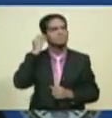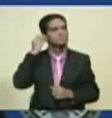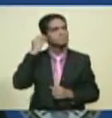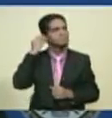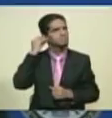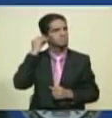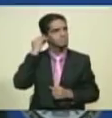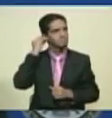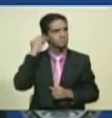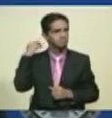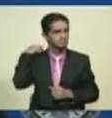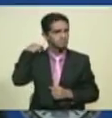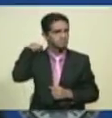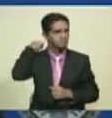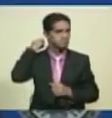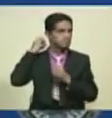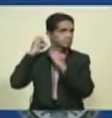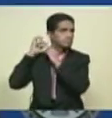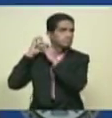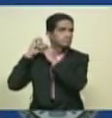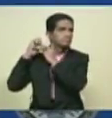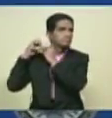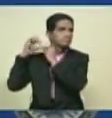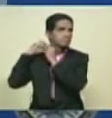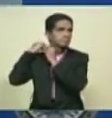EFE, la compañera Raquel